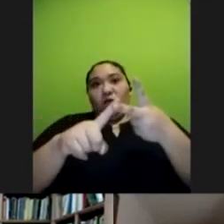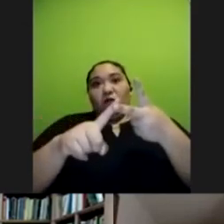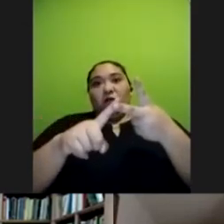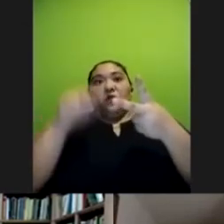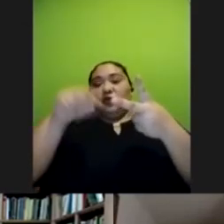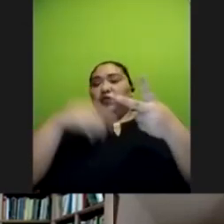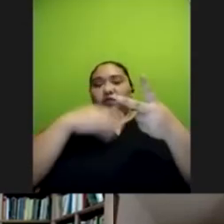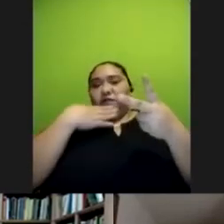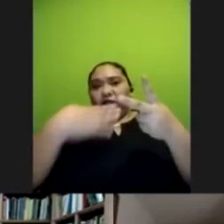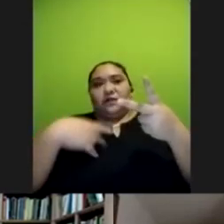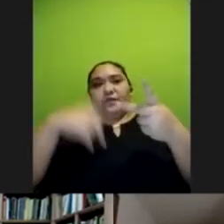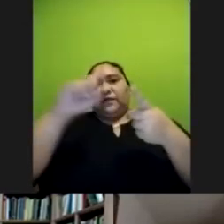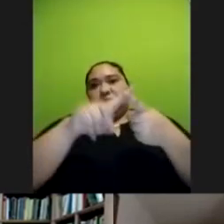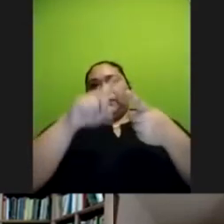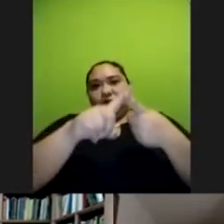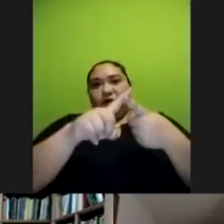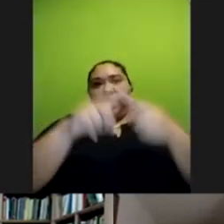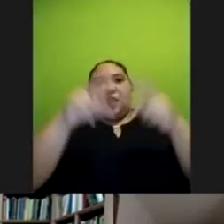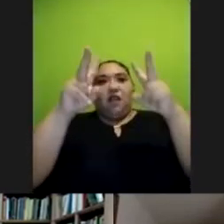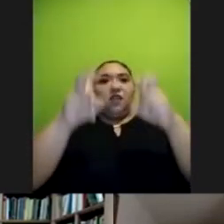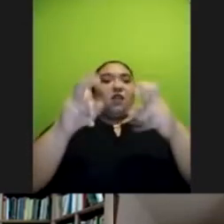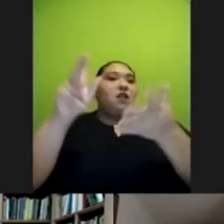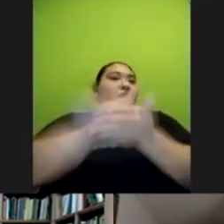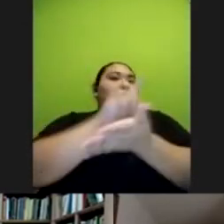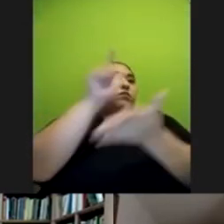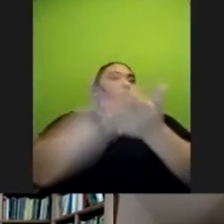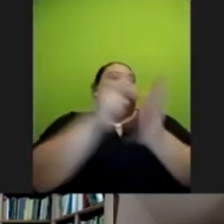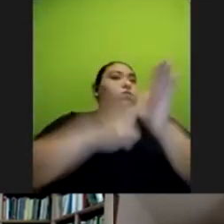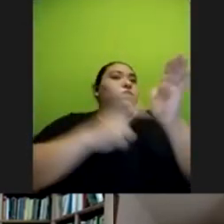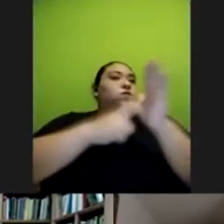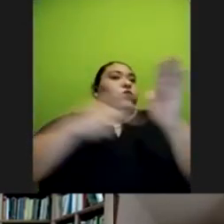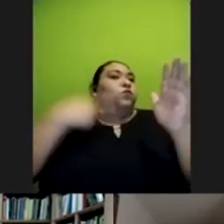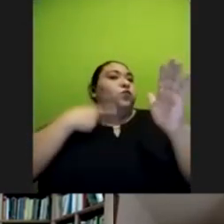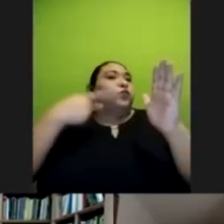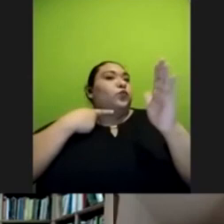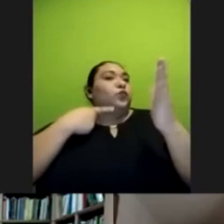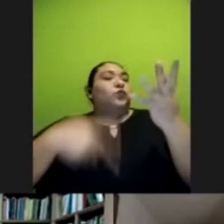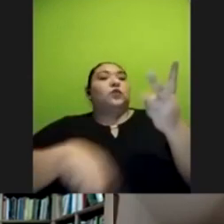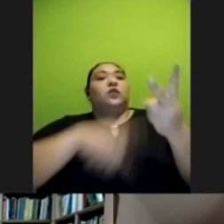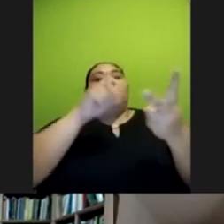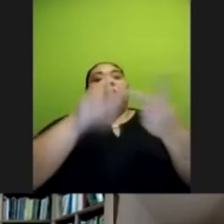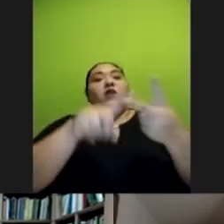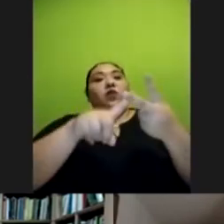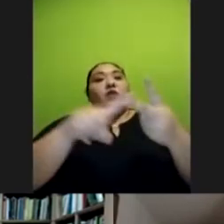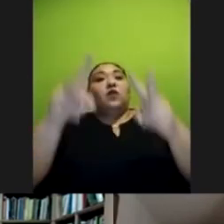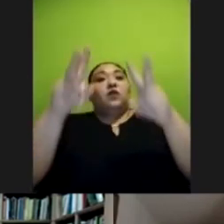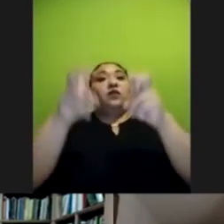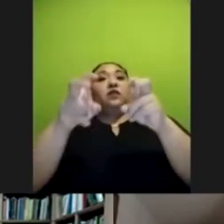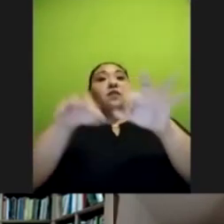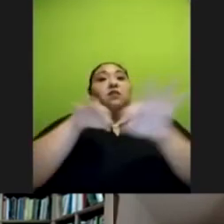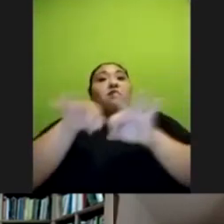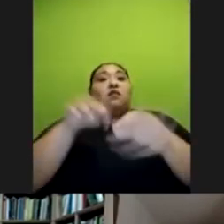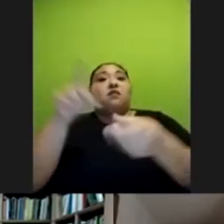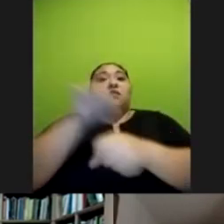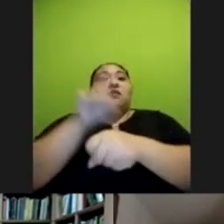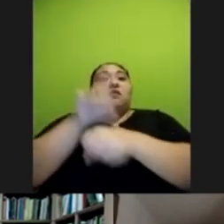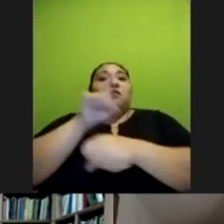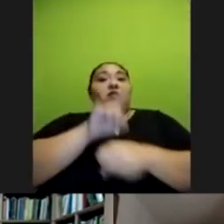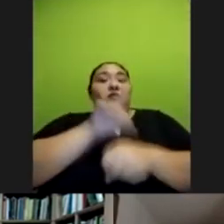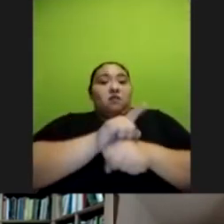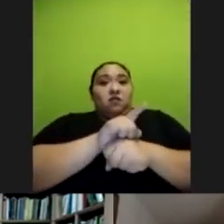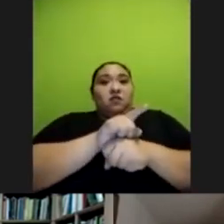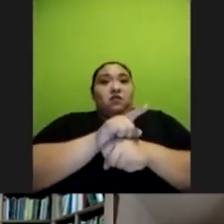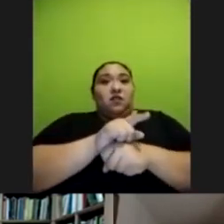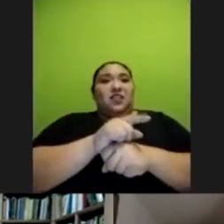tema de políticas públicas y hay un tema de trabajo cotidiano. Y cuando hablo de trabajo cotidiano, insisto que tenemos un número